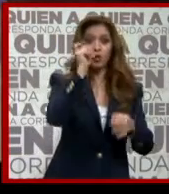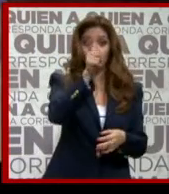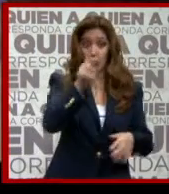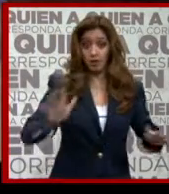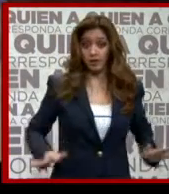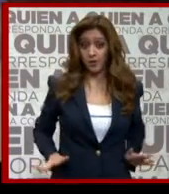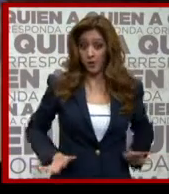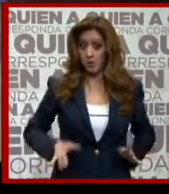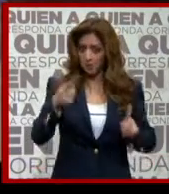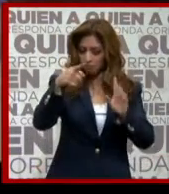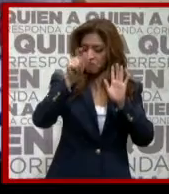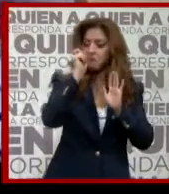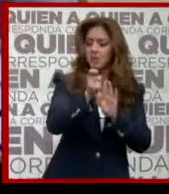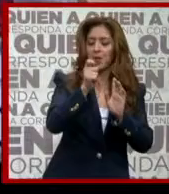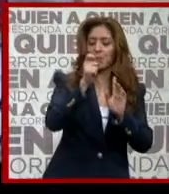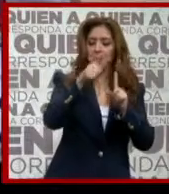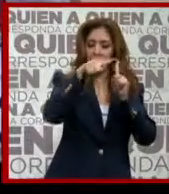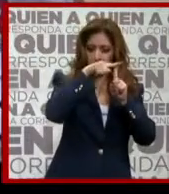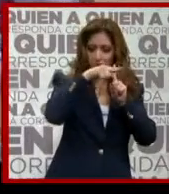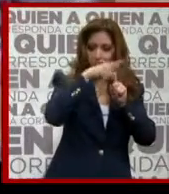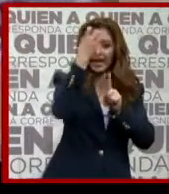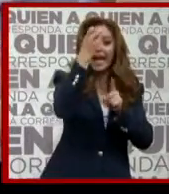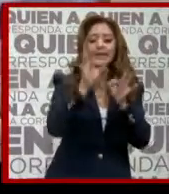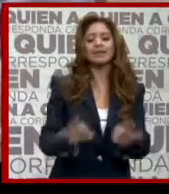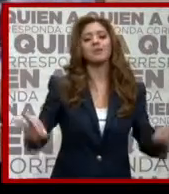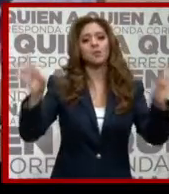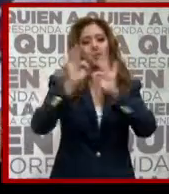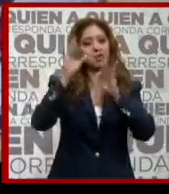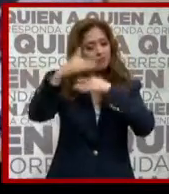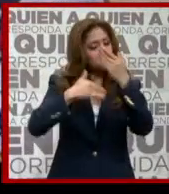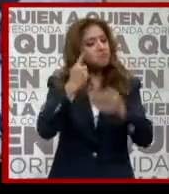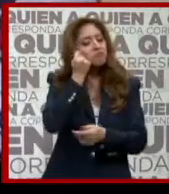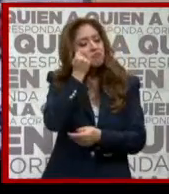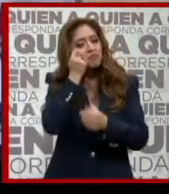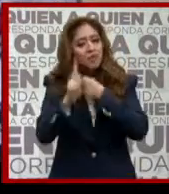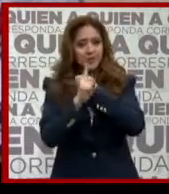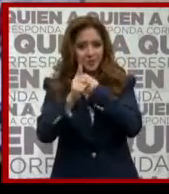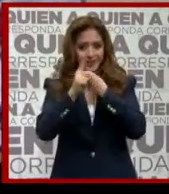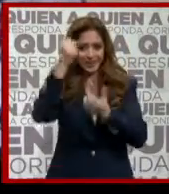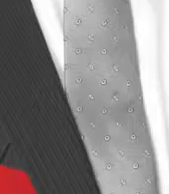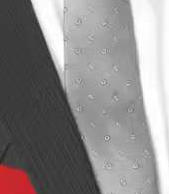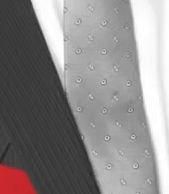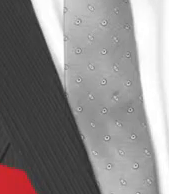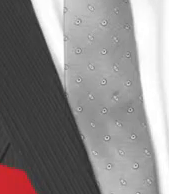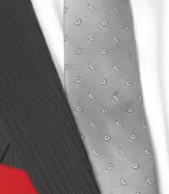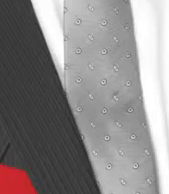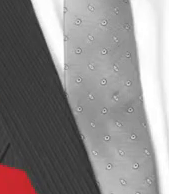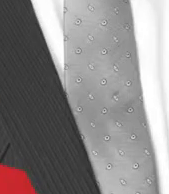positiva ante cualquier adversidad es lo más importante. A quien corresponda.